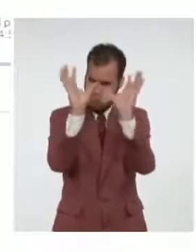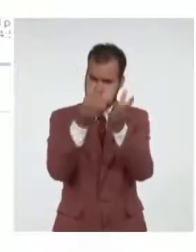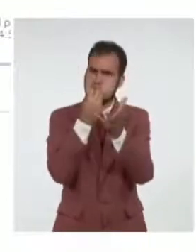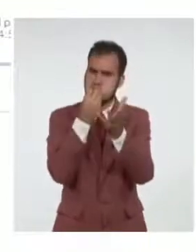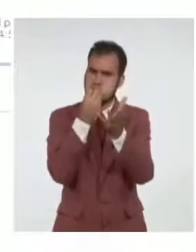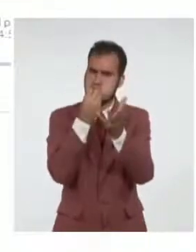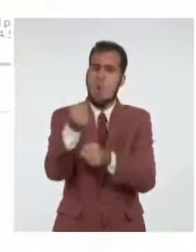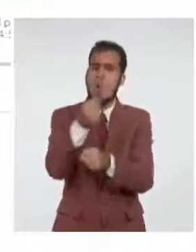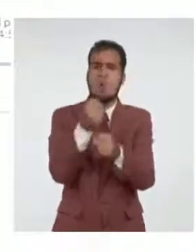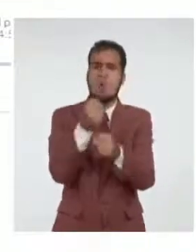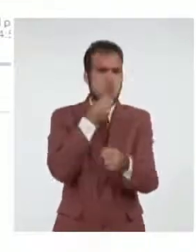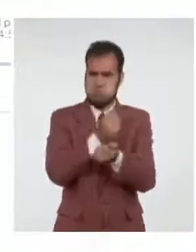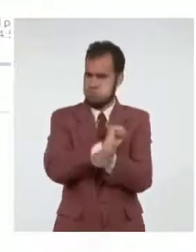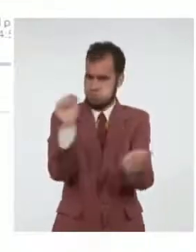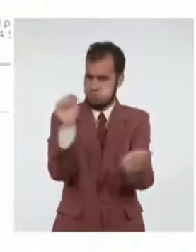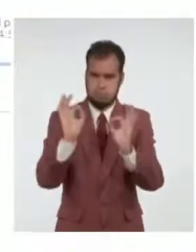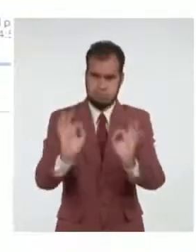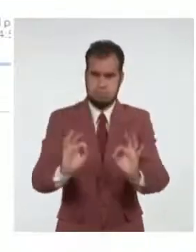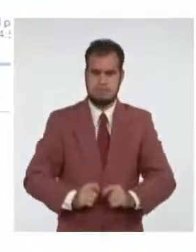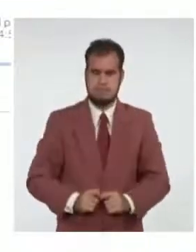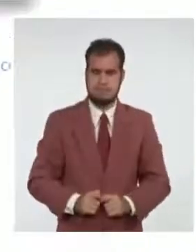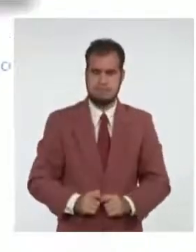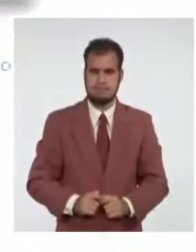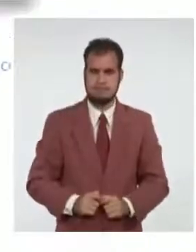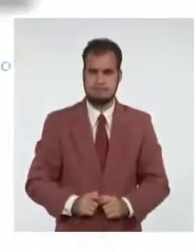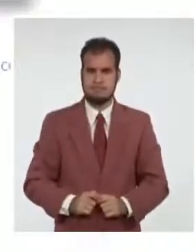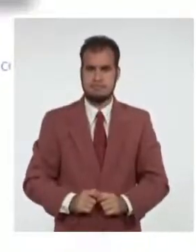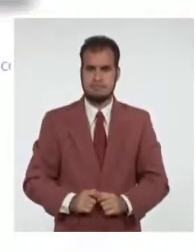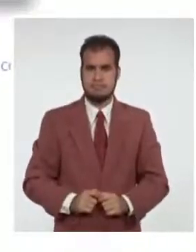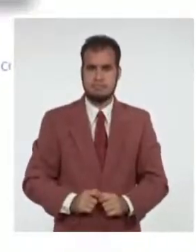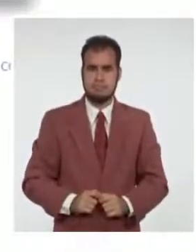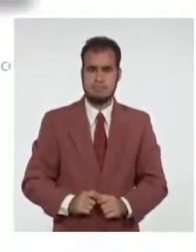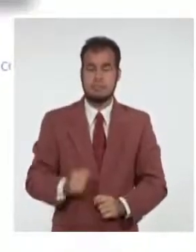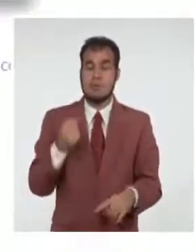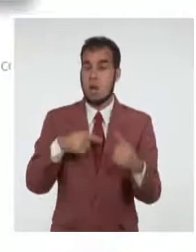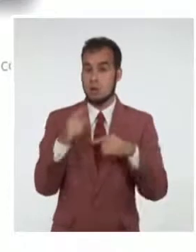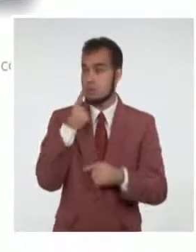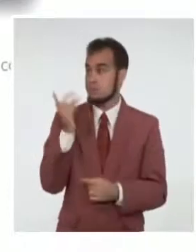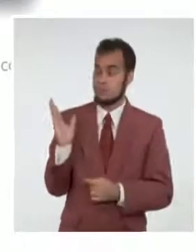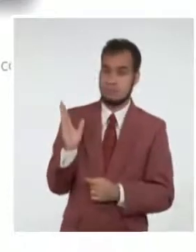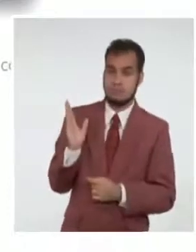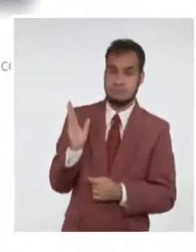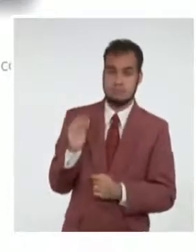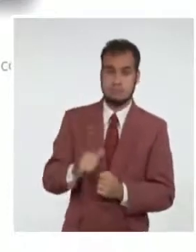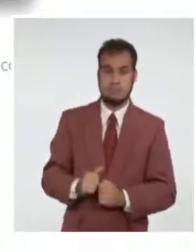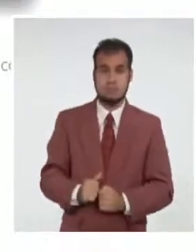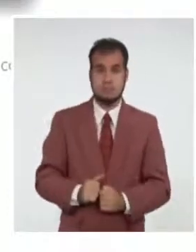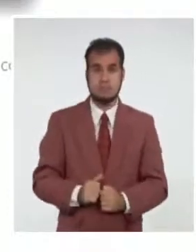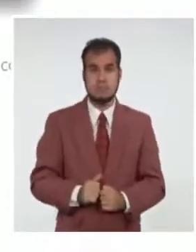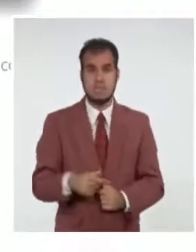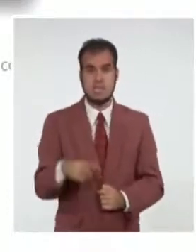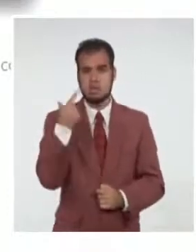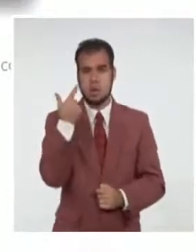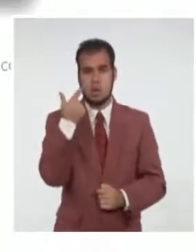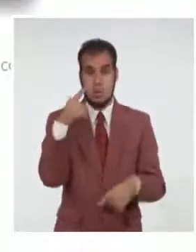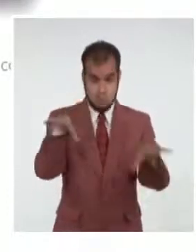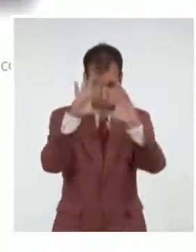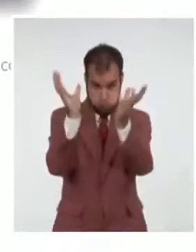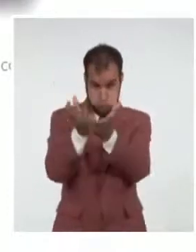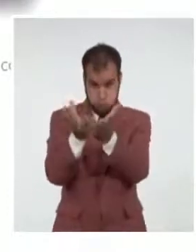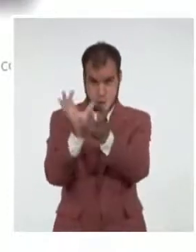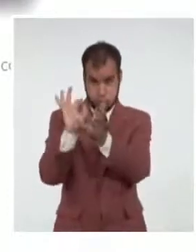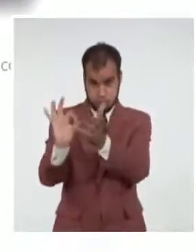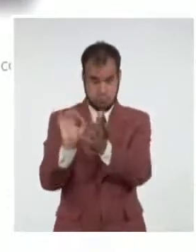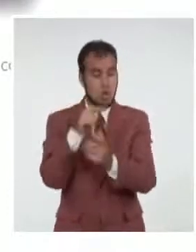además, ya hemos visto la situación. Adelante. También le traía, cómo está Cuba con relación al mundo en cuanto a ya